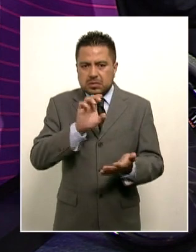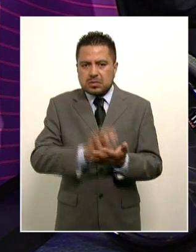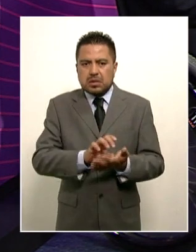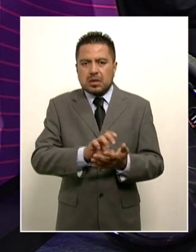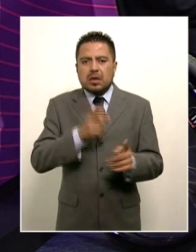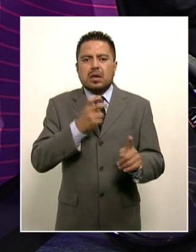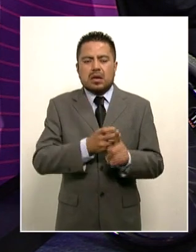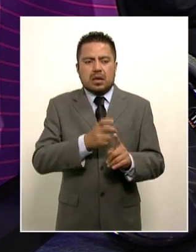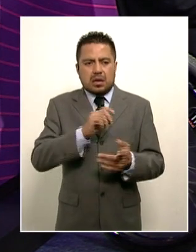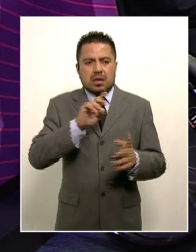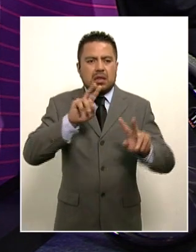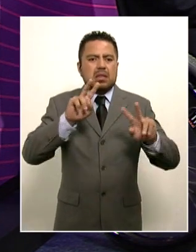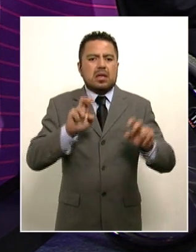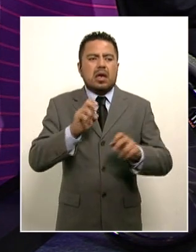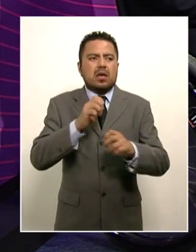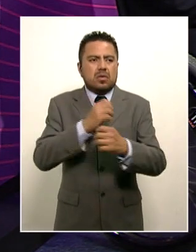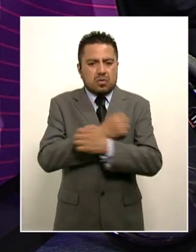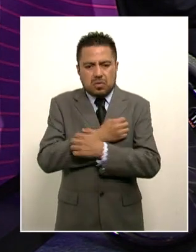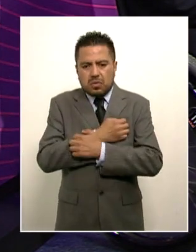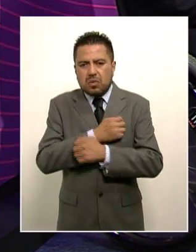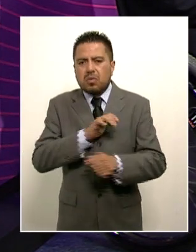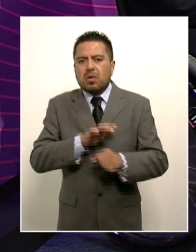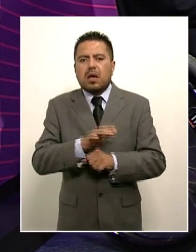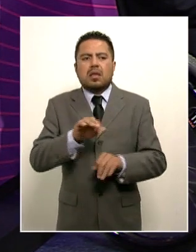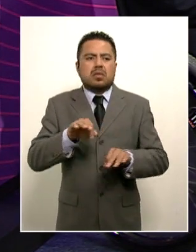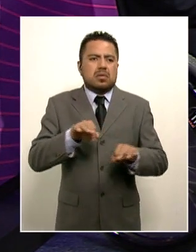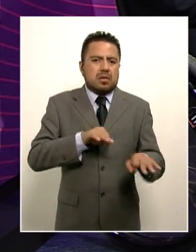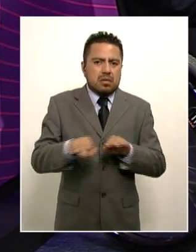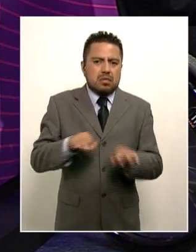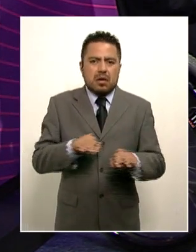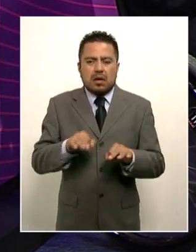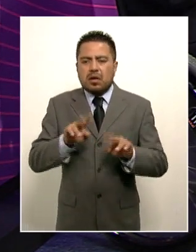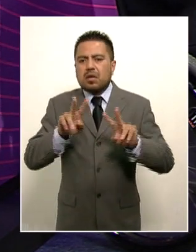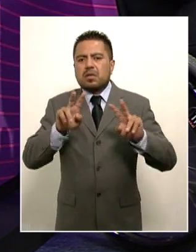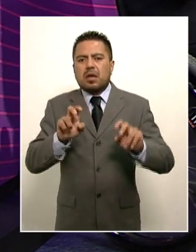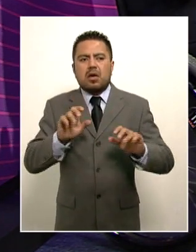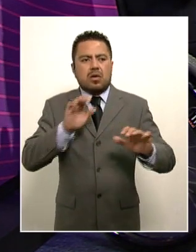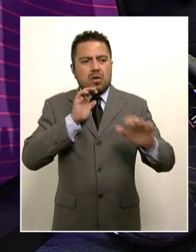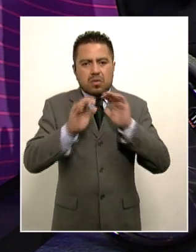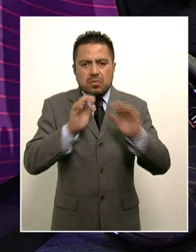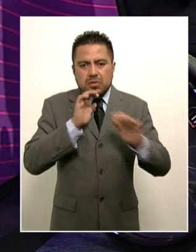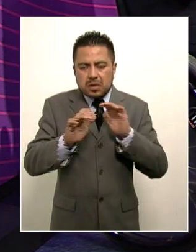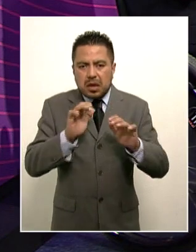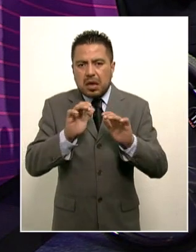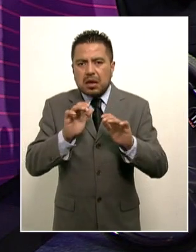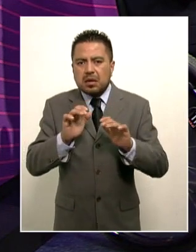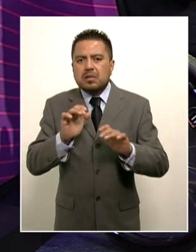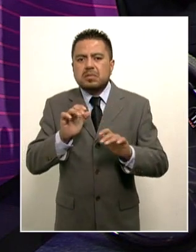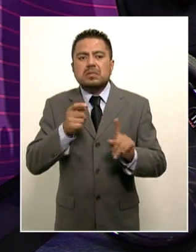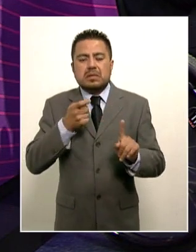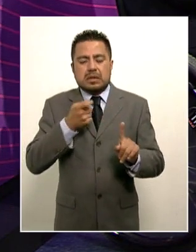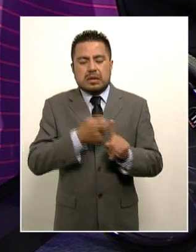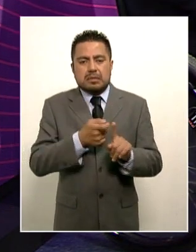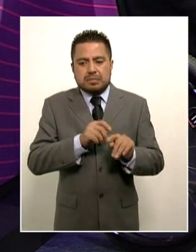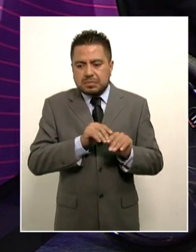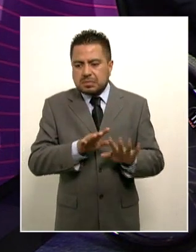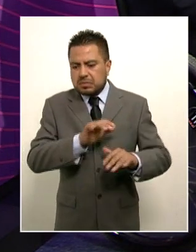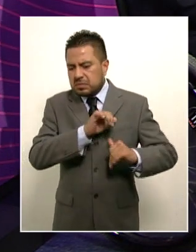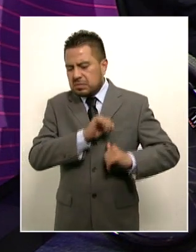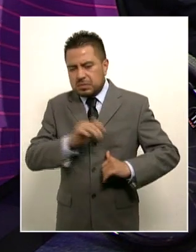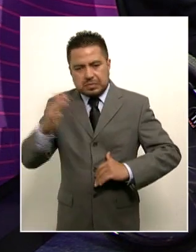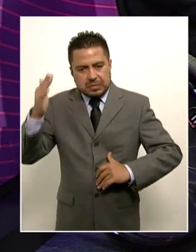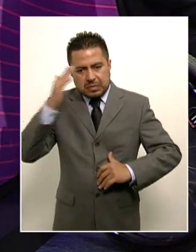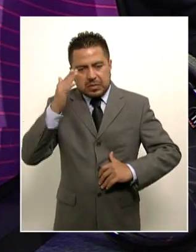ya se trate de un tema de educación, se trate de un tema de trabajo, se trate de un tema de comunicaciones, que serían los entes encargados